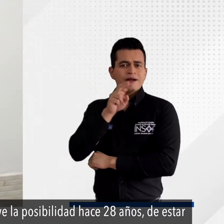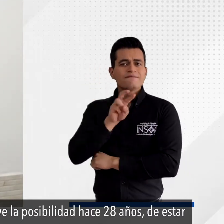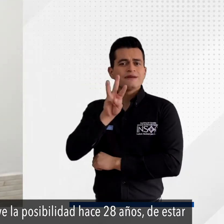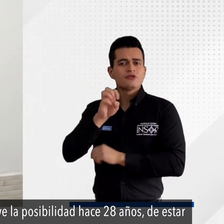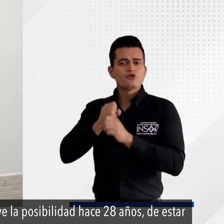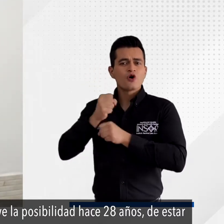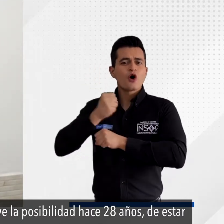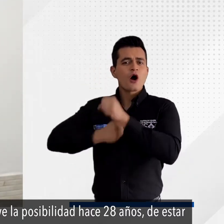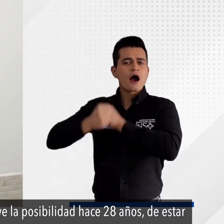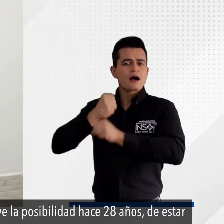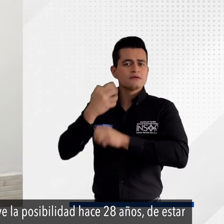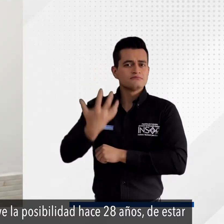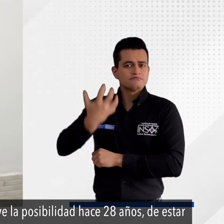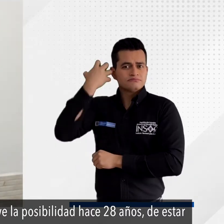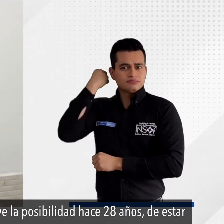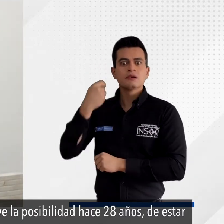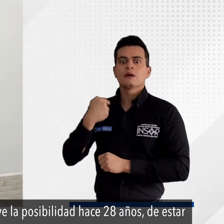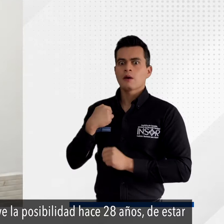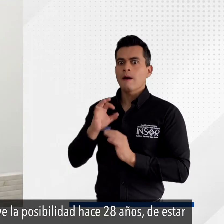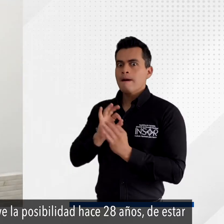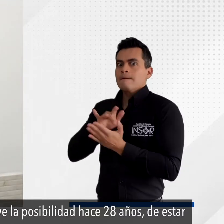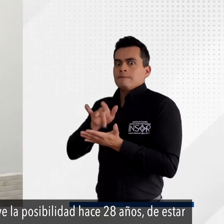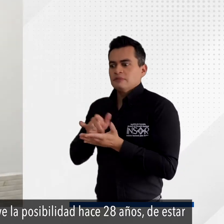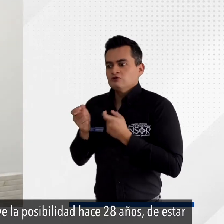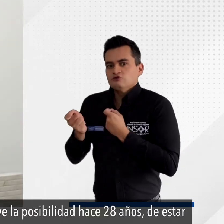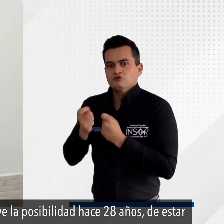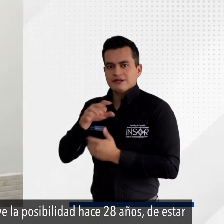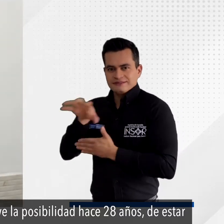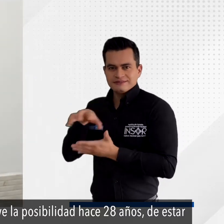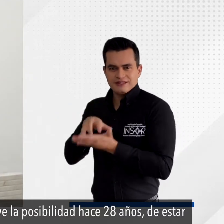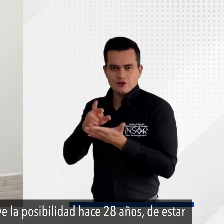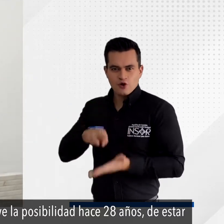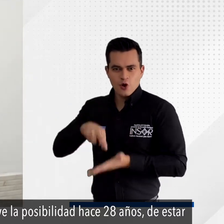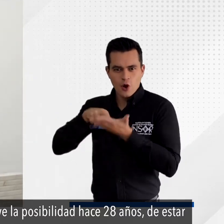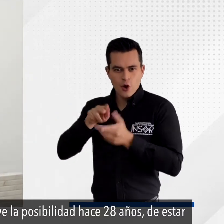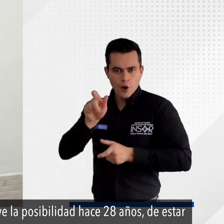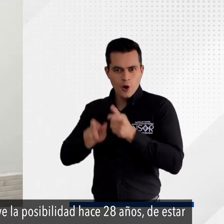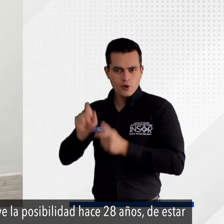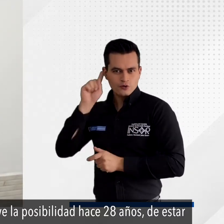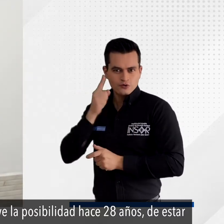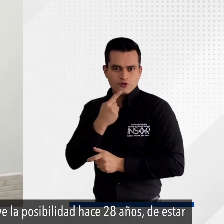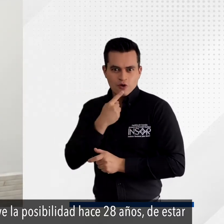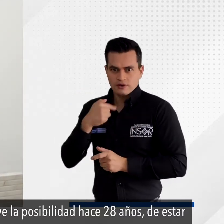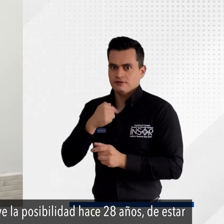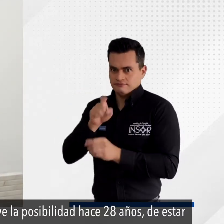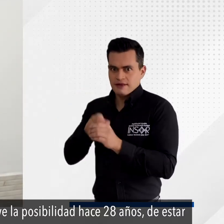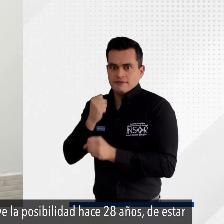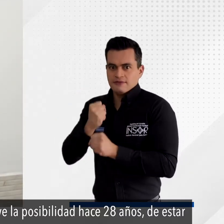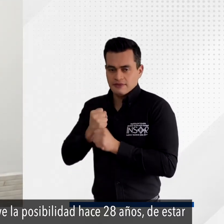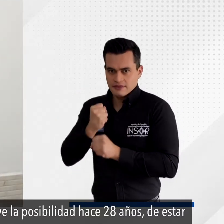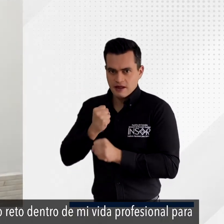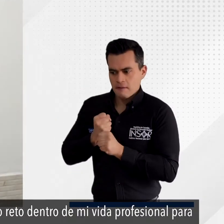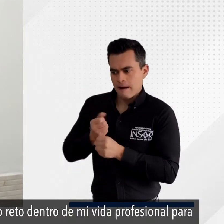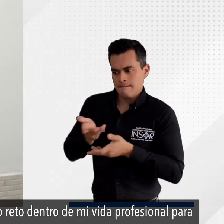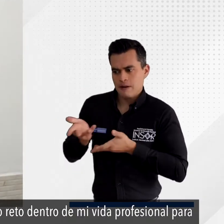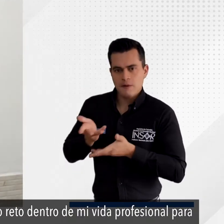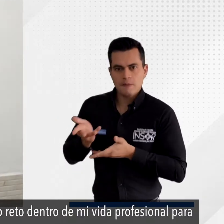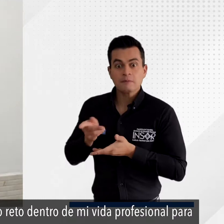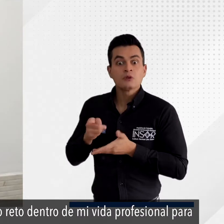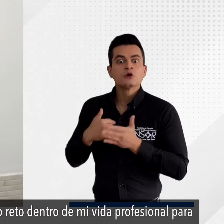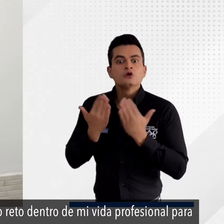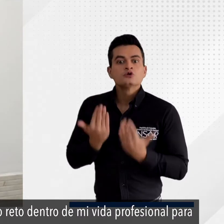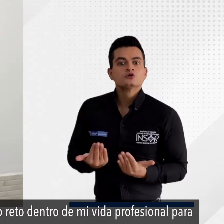años de estar cerca a un centro de rehabilitación para personas sordas laboralmente, y eso